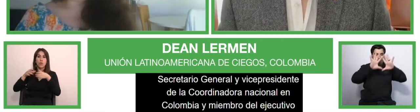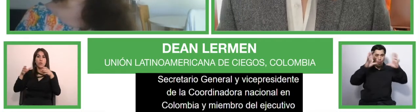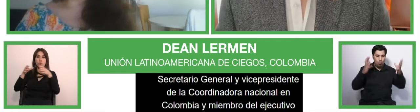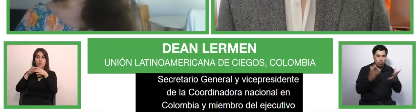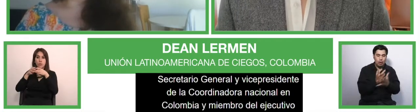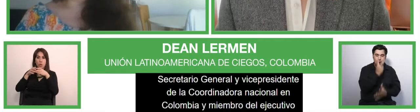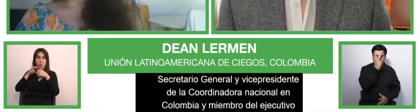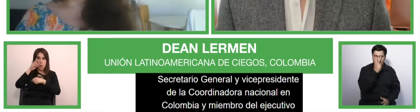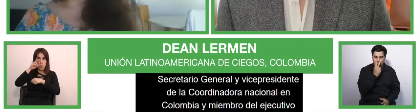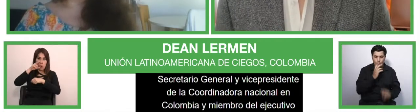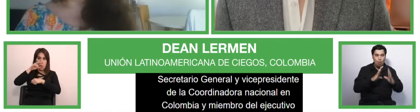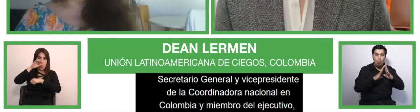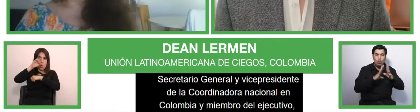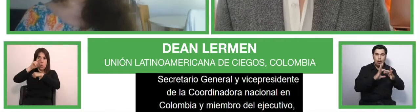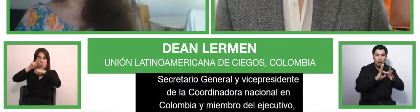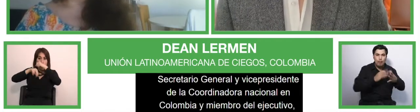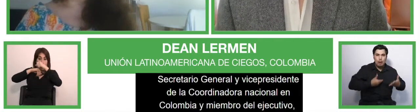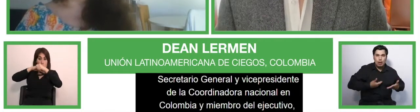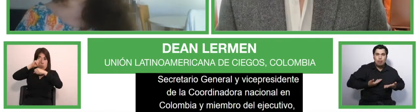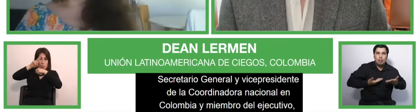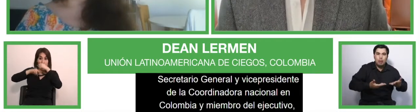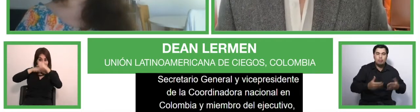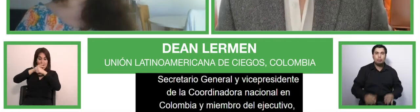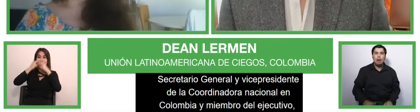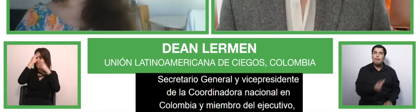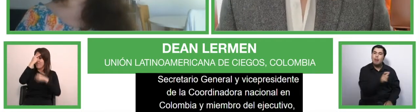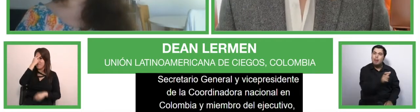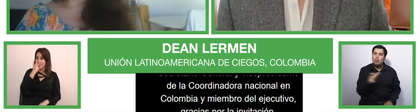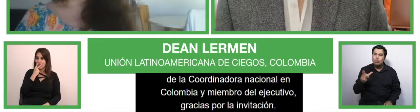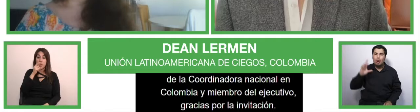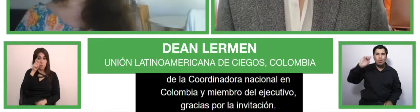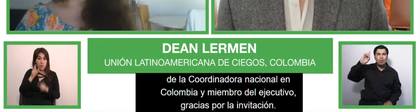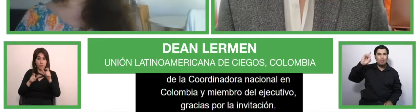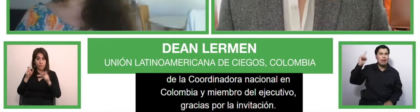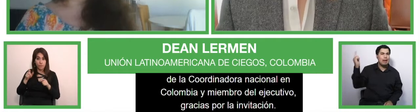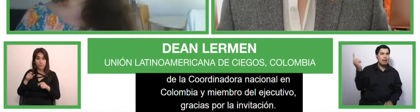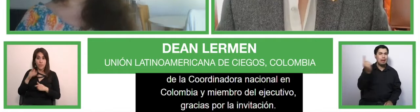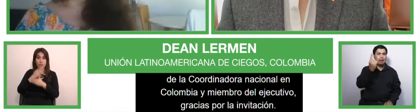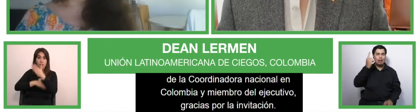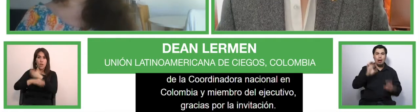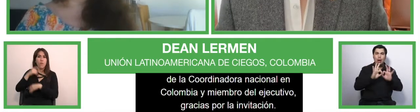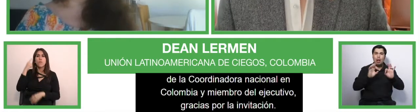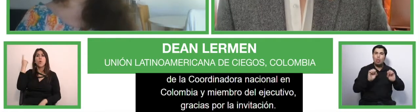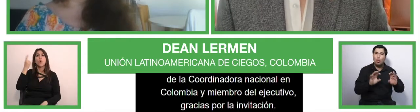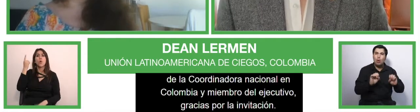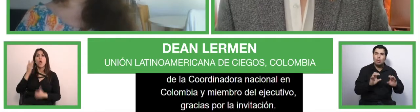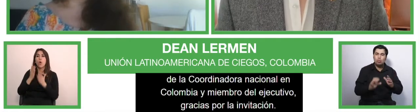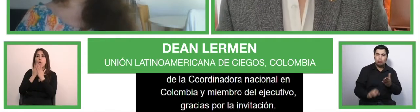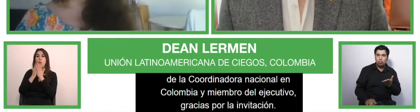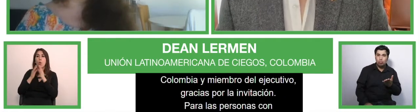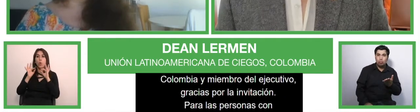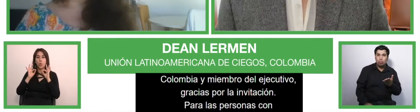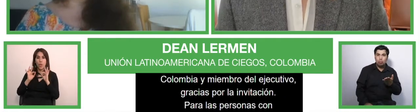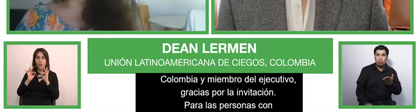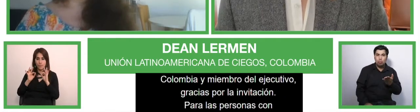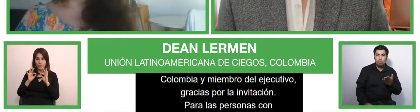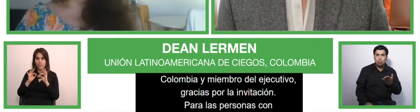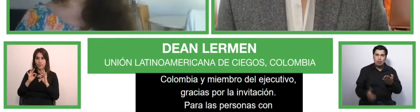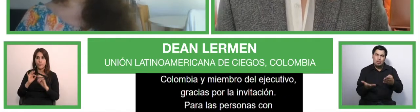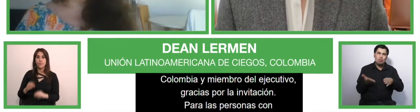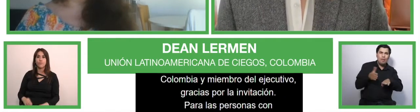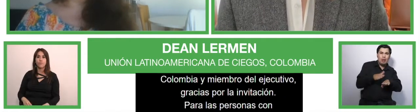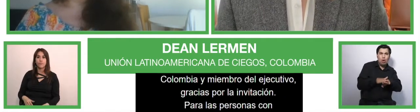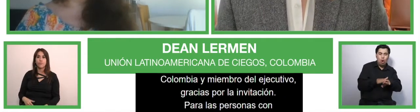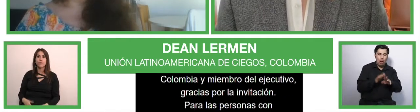por la invitación. Para las personas con discapacidad en general, la educación, y sobre todo la educación con